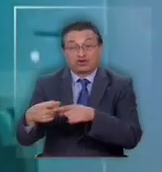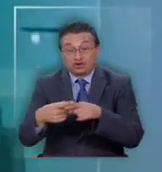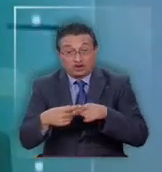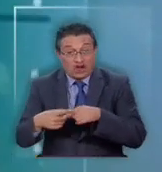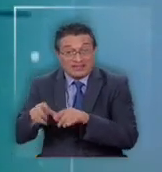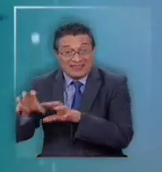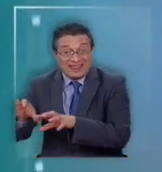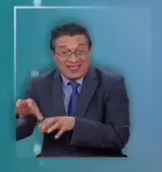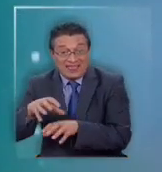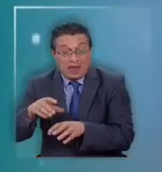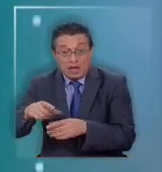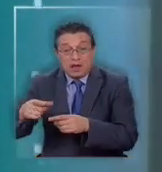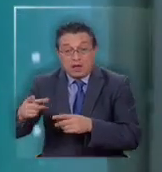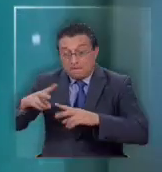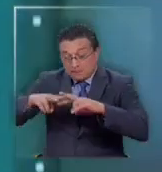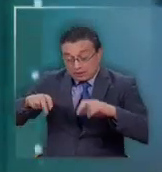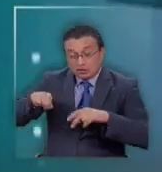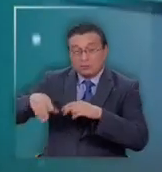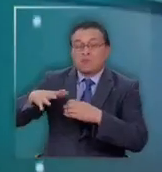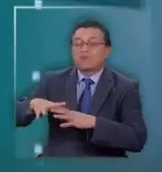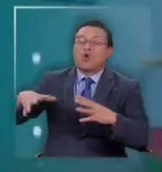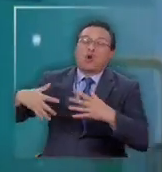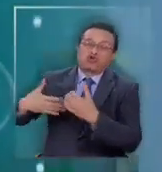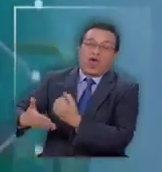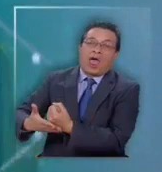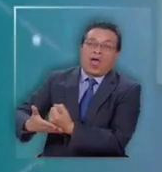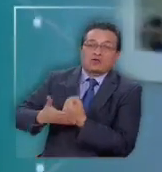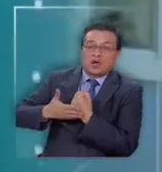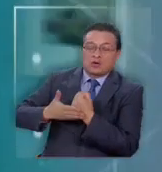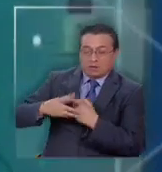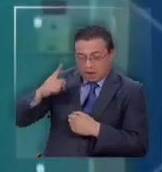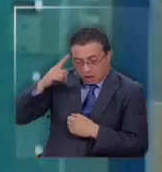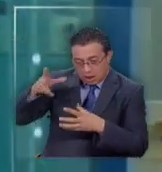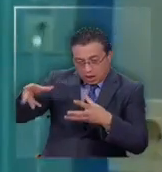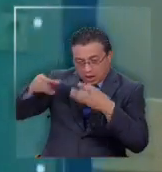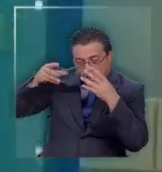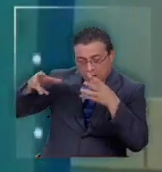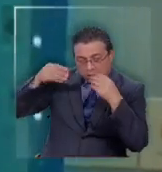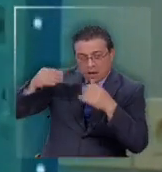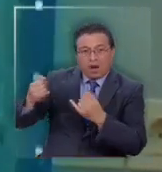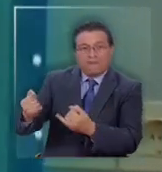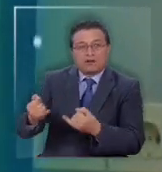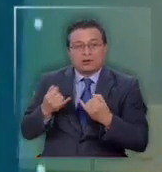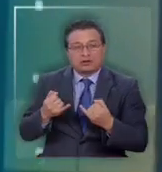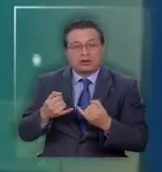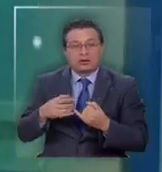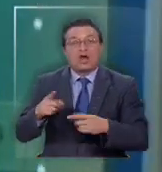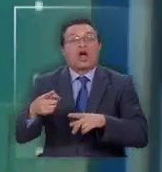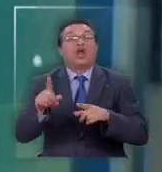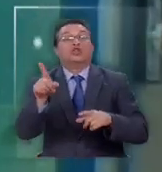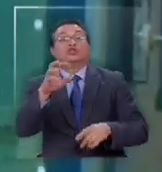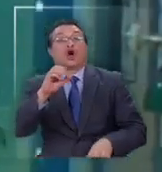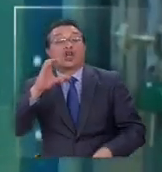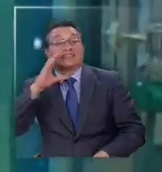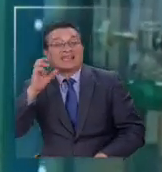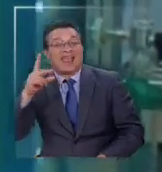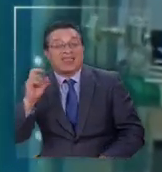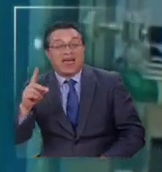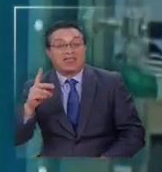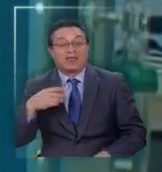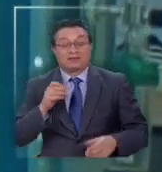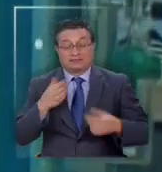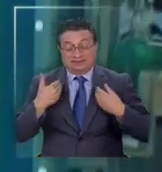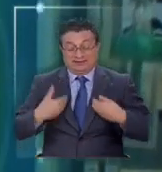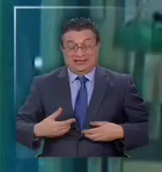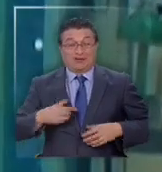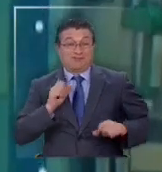tienen un tremendo rol en ayudarnos a ir digiriendo esta información y de hecho con la sociedad inmunología también estamos viendo cuál